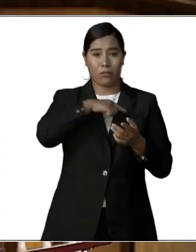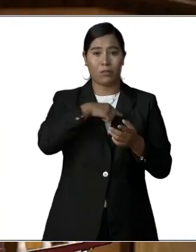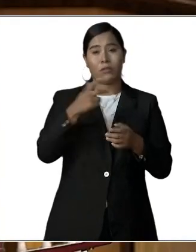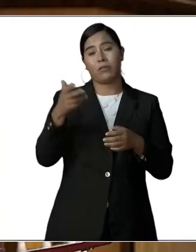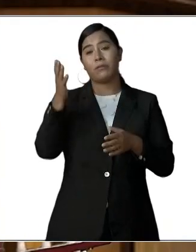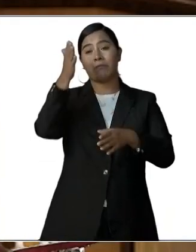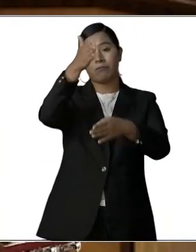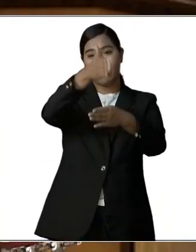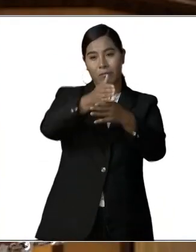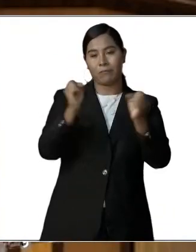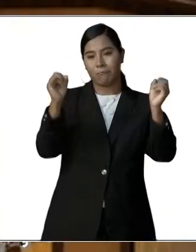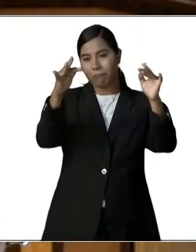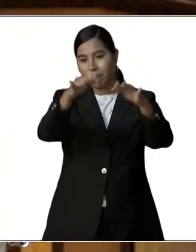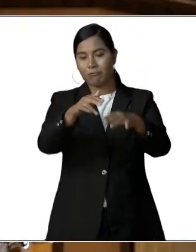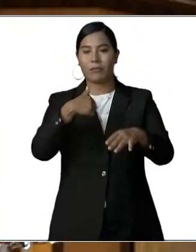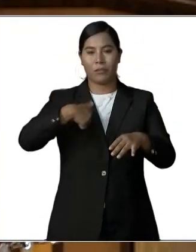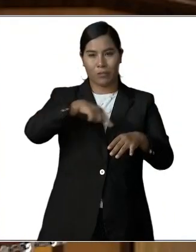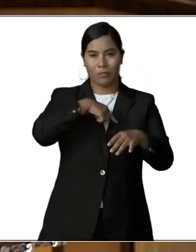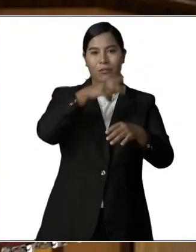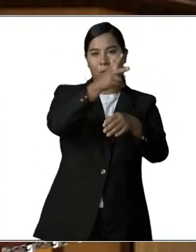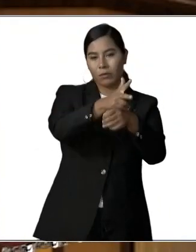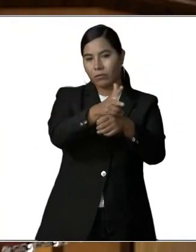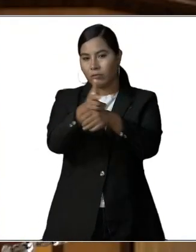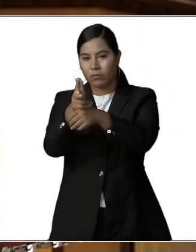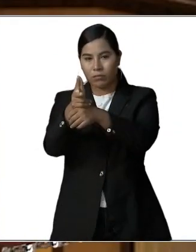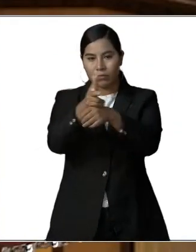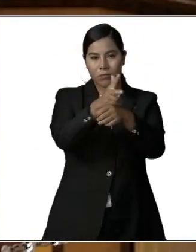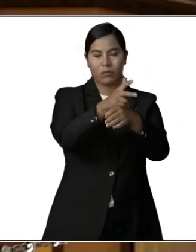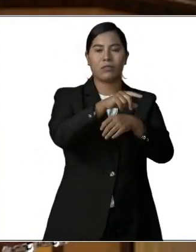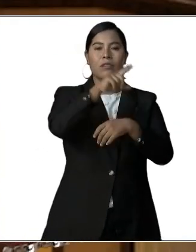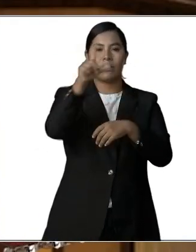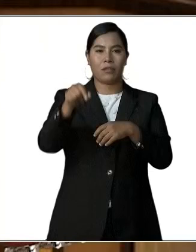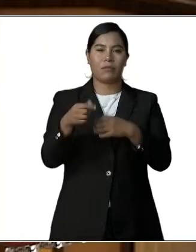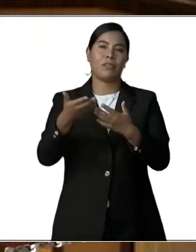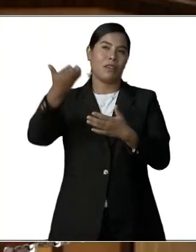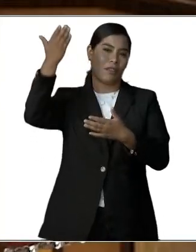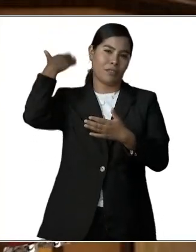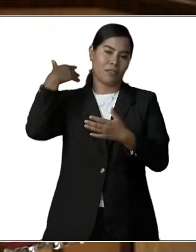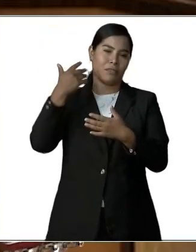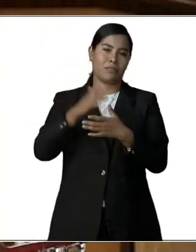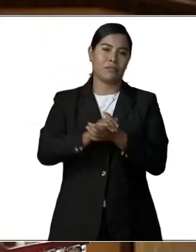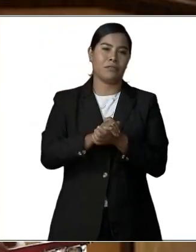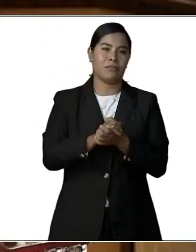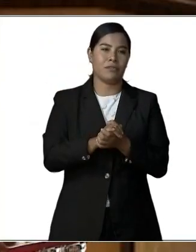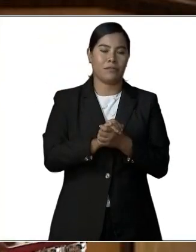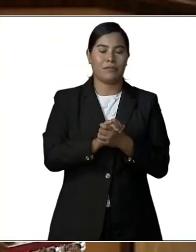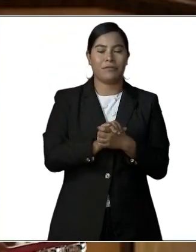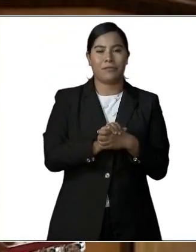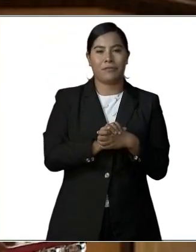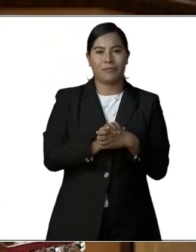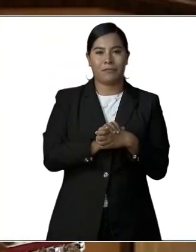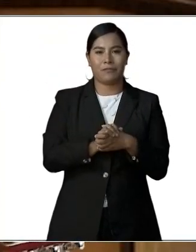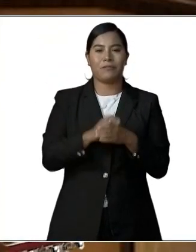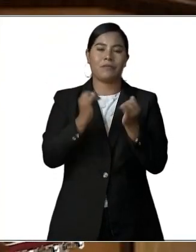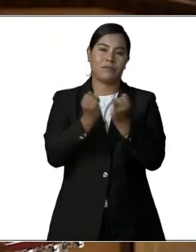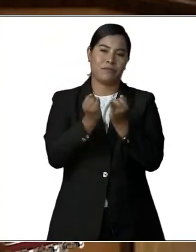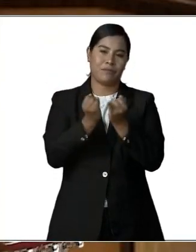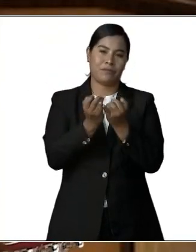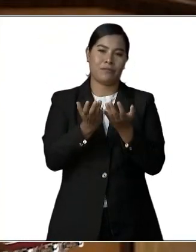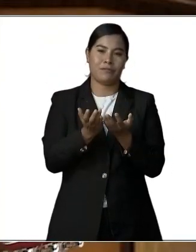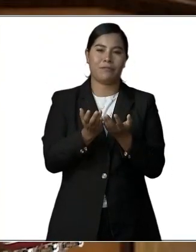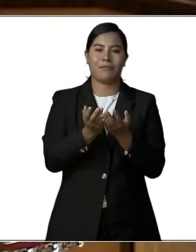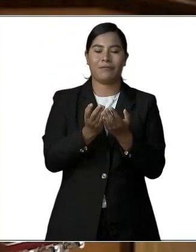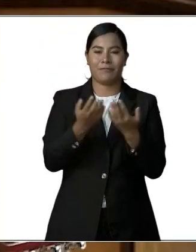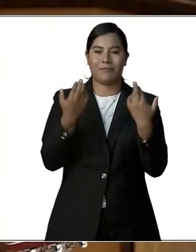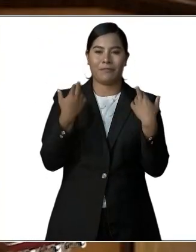paquetes a los primeros lugares. De hecho, pues ya están los de los 2 concursos anteriores. Entonces, pues no nos queda menos que esperar